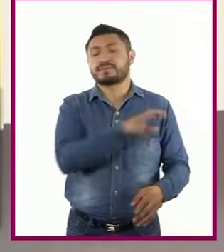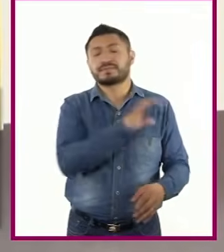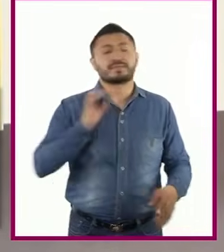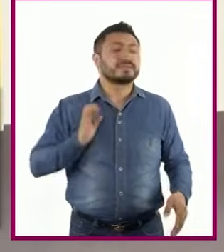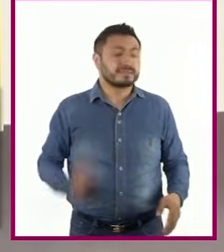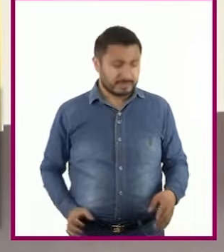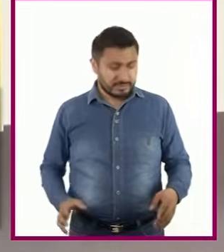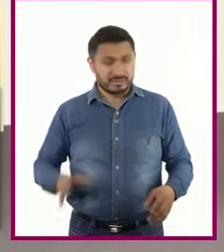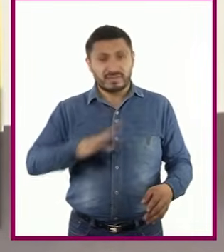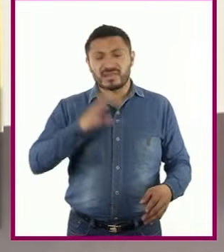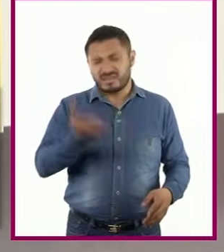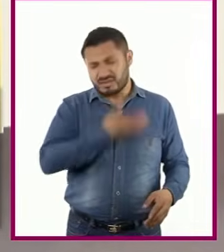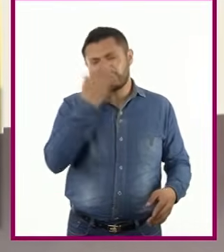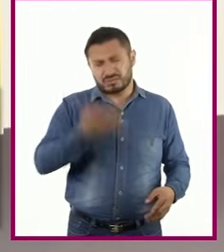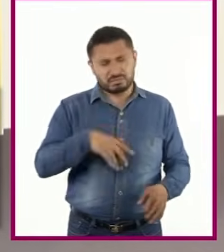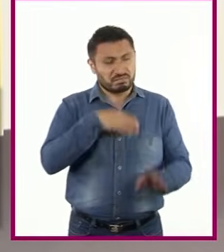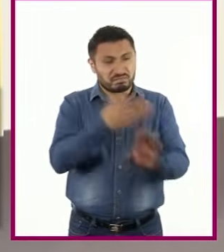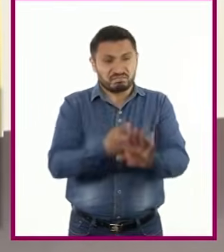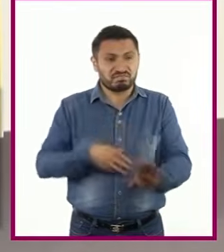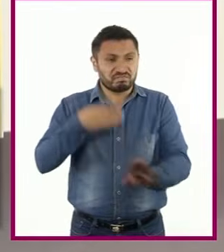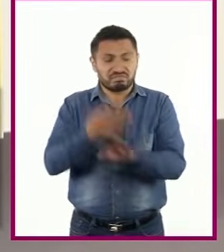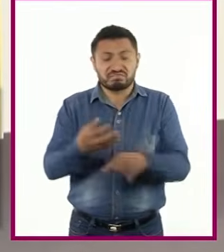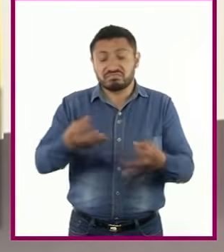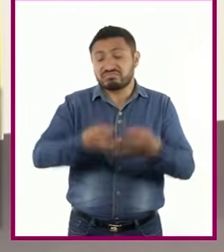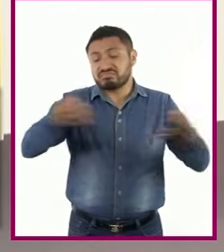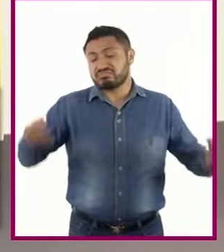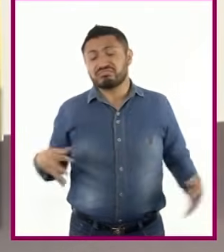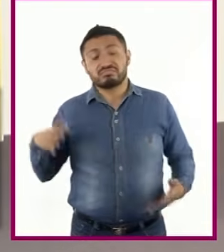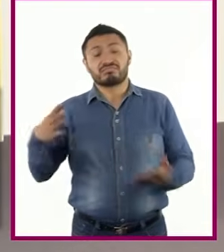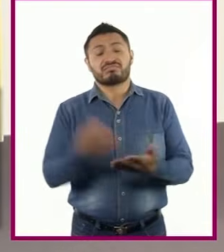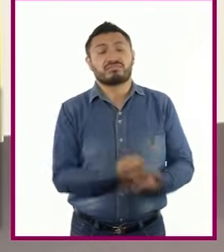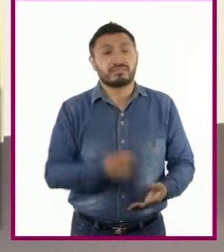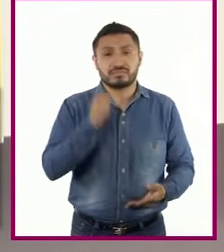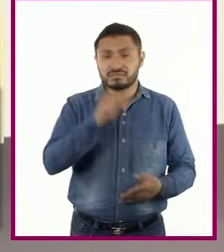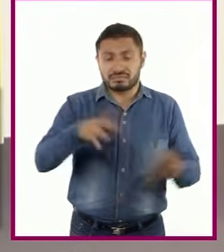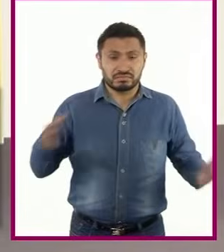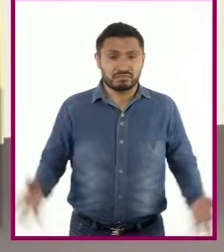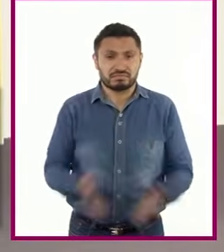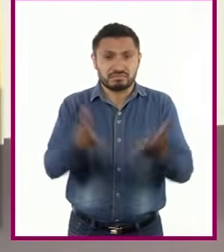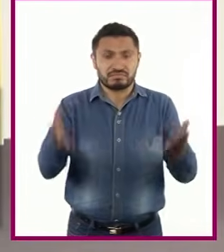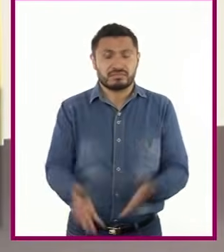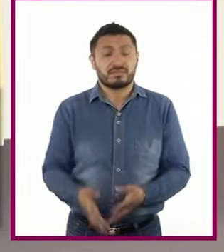para ocupar territorios. Además, los impulsaba la ambición